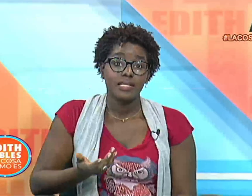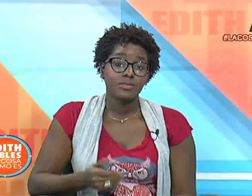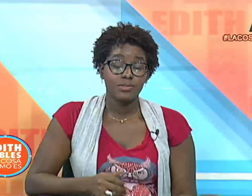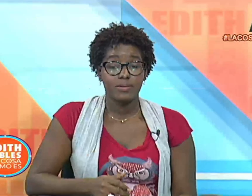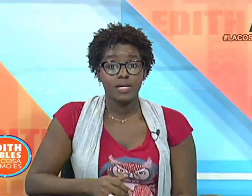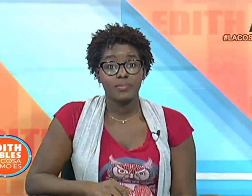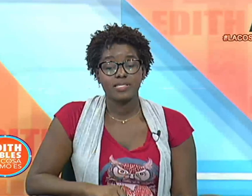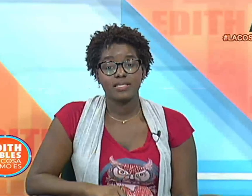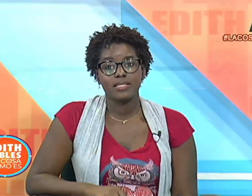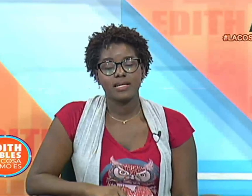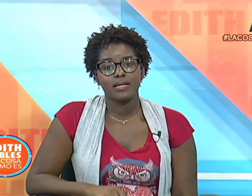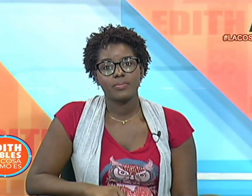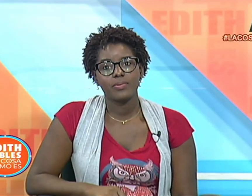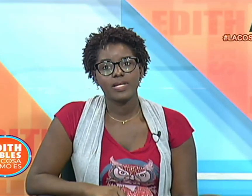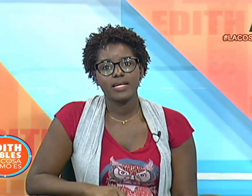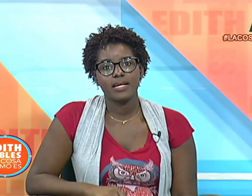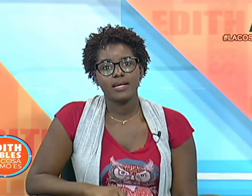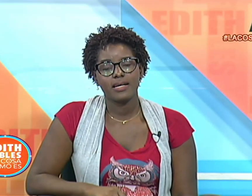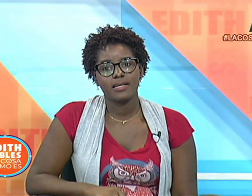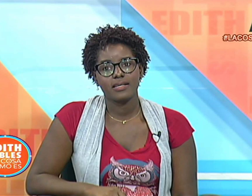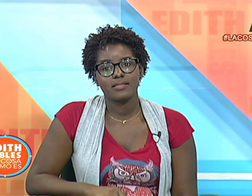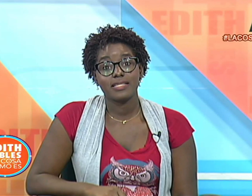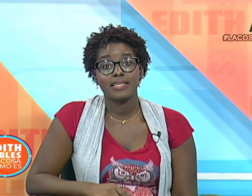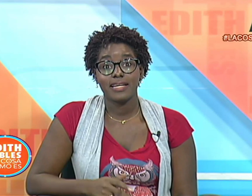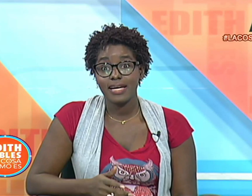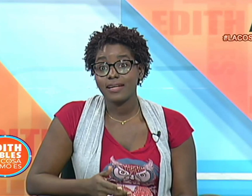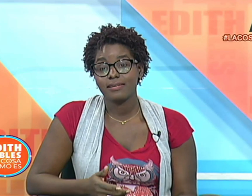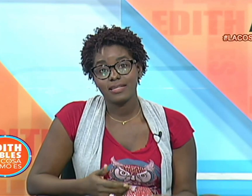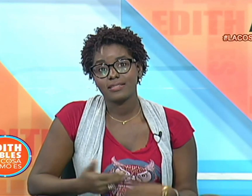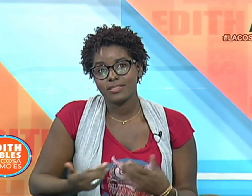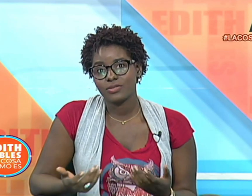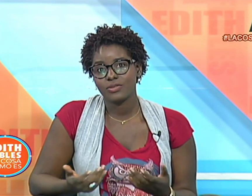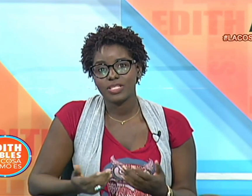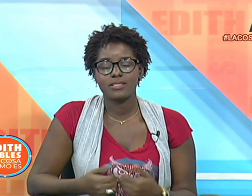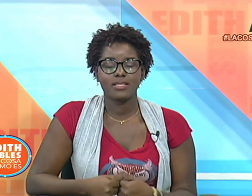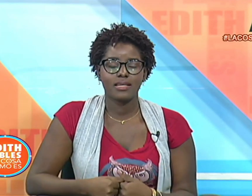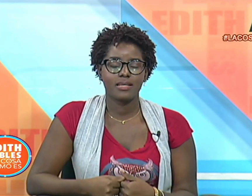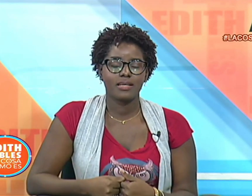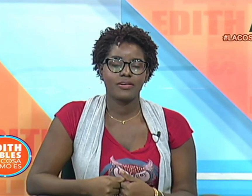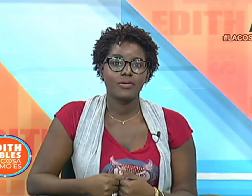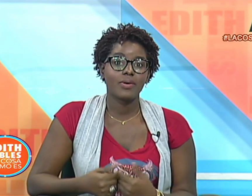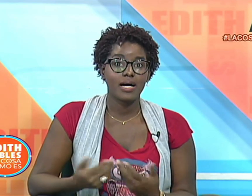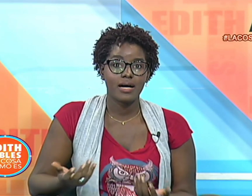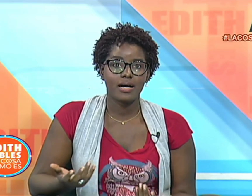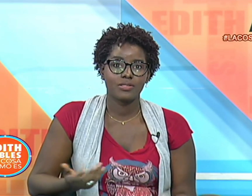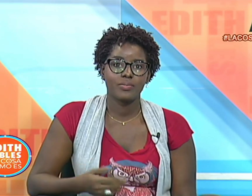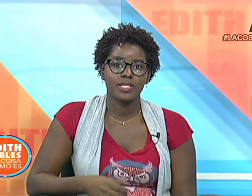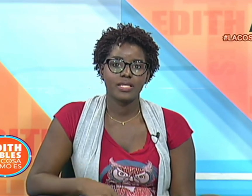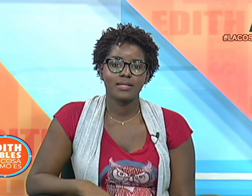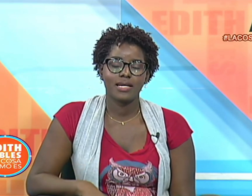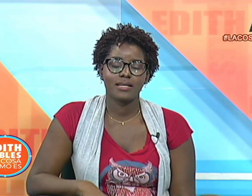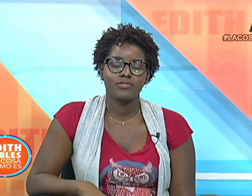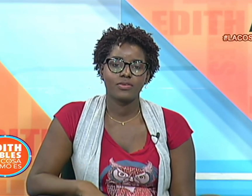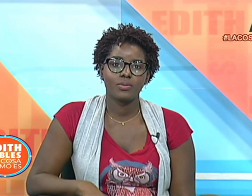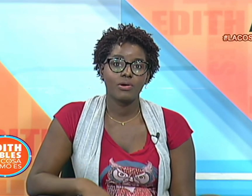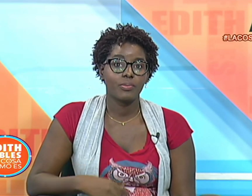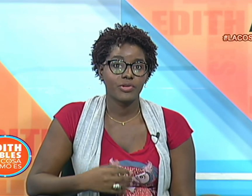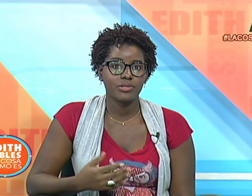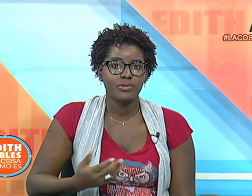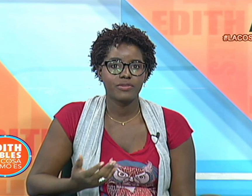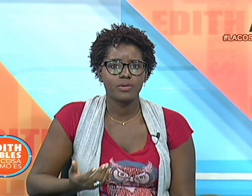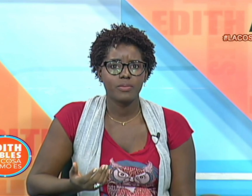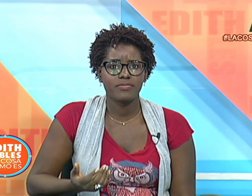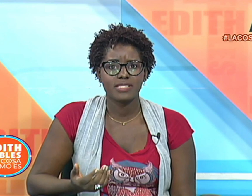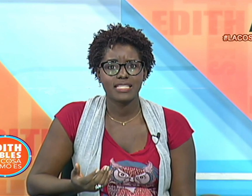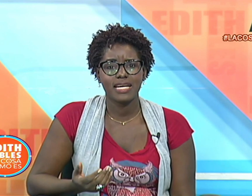ahí escuchaba el presidente de la republica señalar las razones de que no va a someter la reforma o el